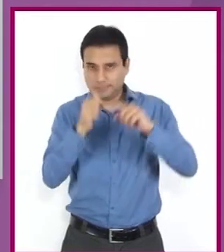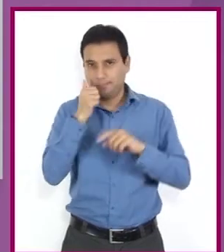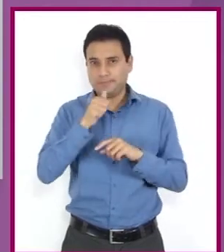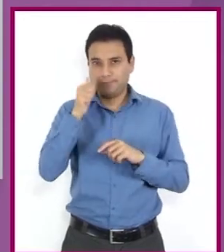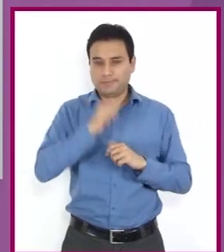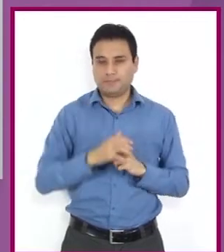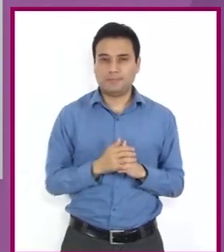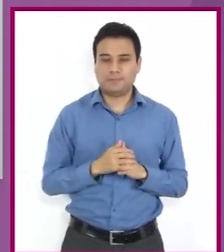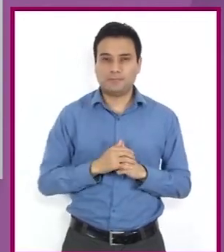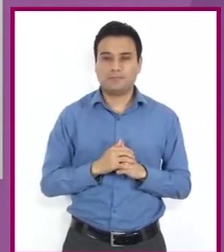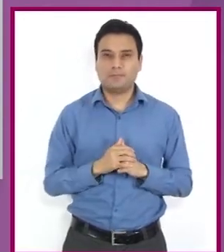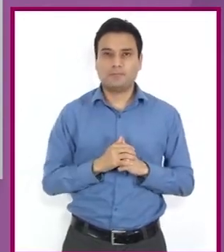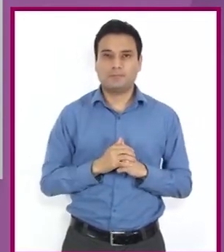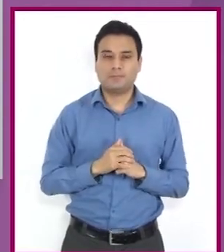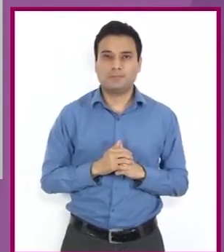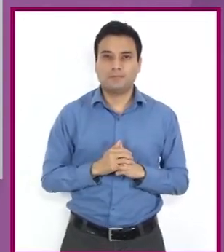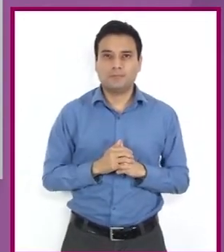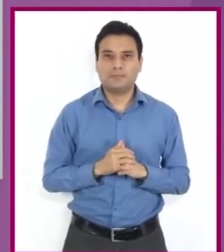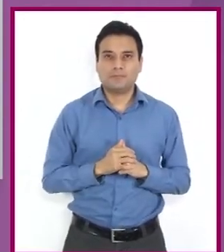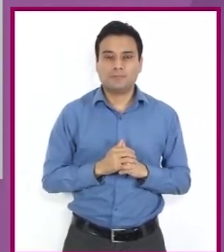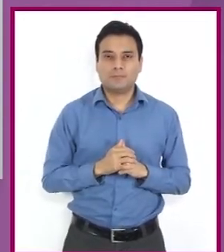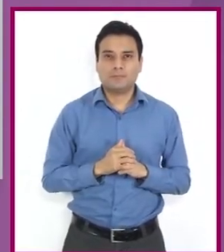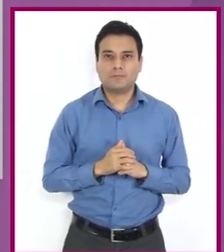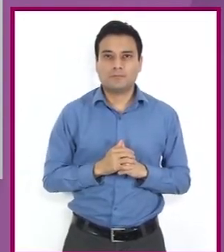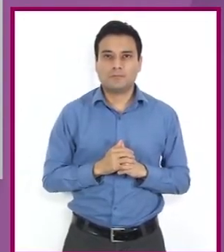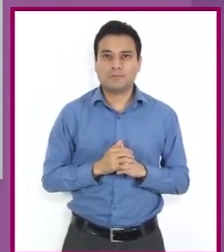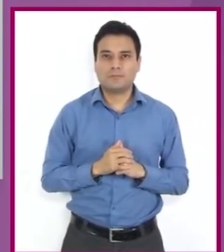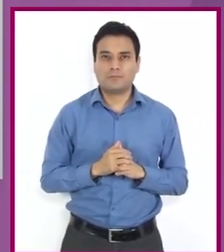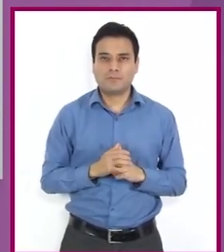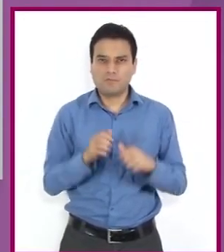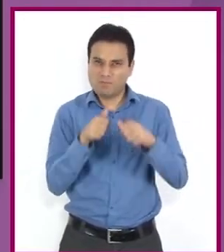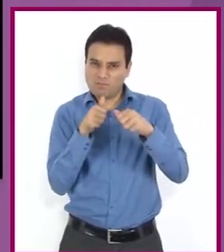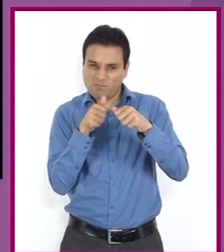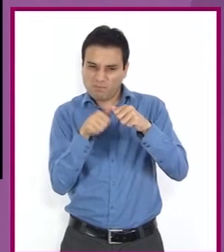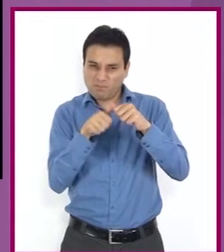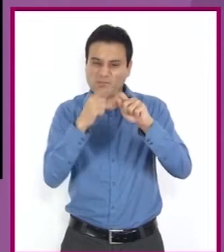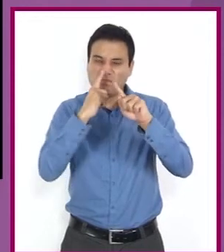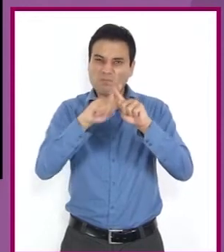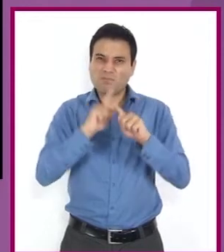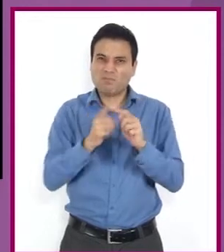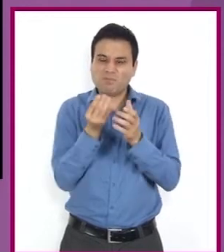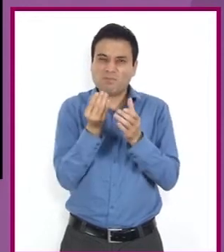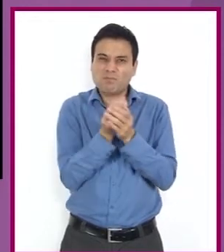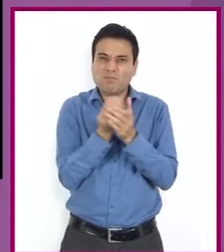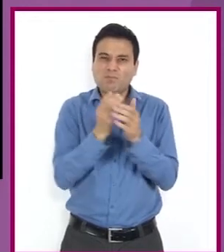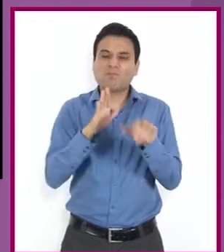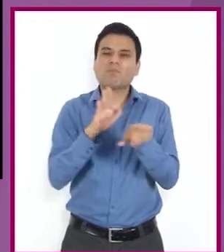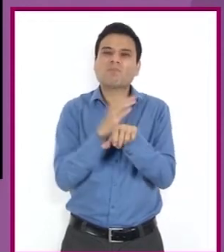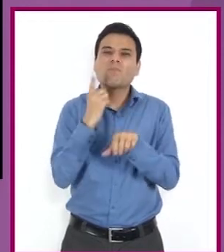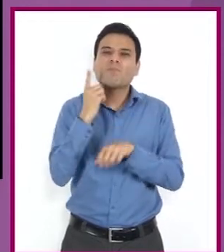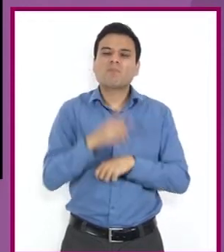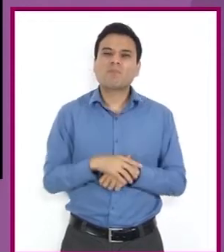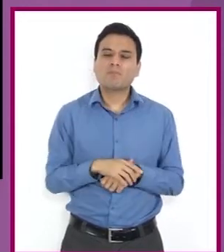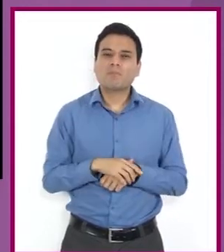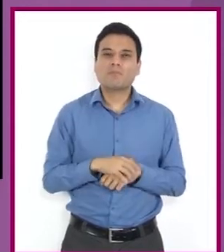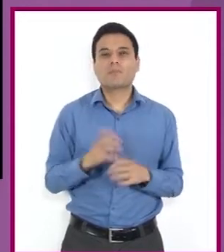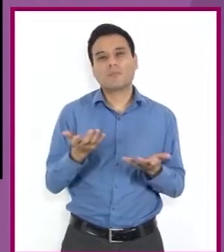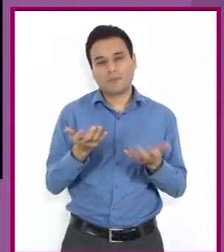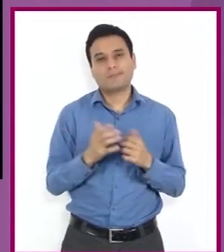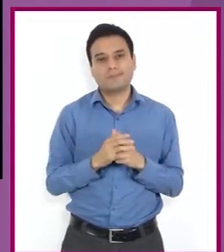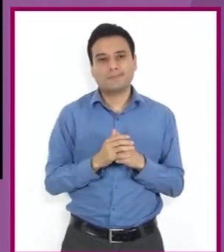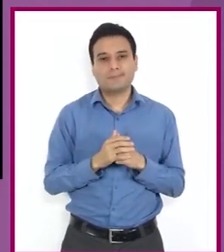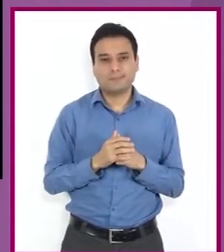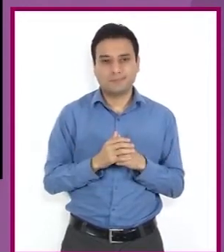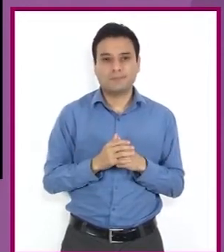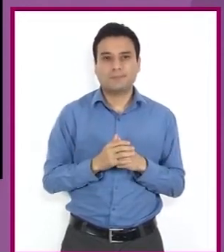¿Qué connotaciones adquiere el uso de diferentes tipos de letra en la historieta? Estéticamente es agradable el uso manuscrito del